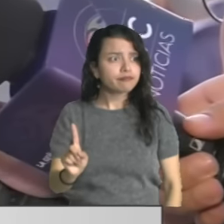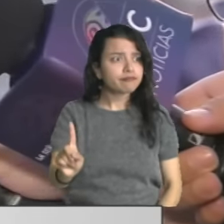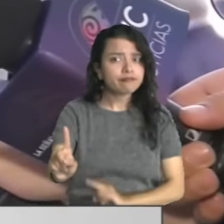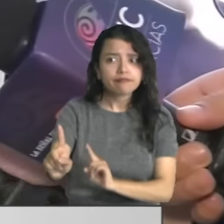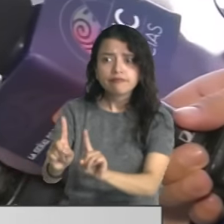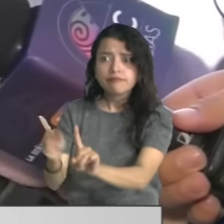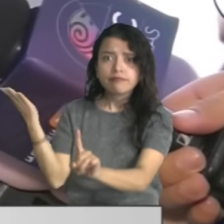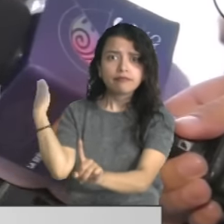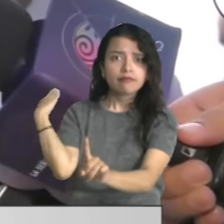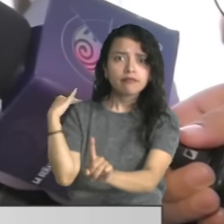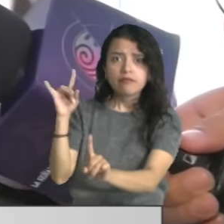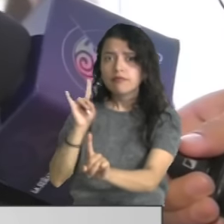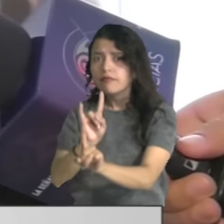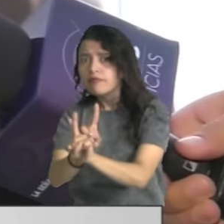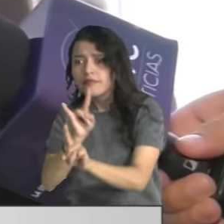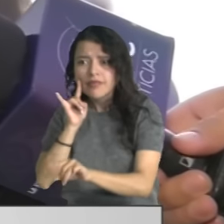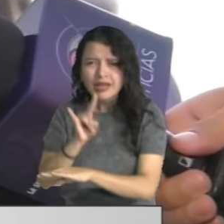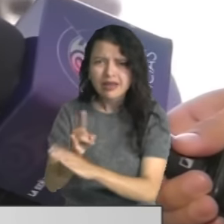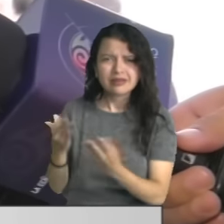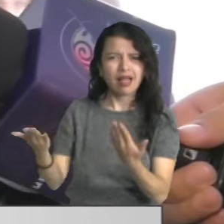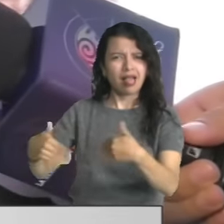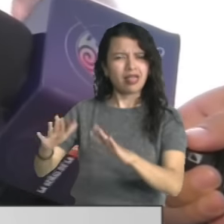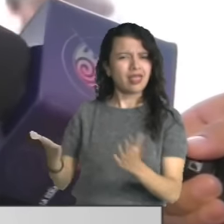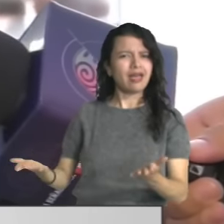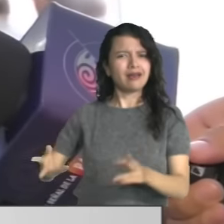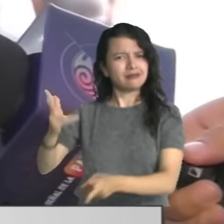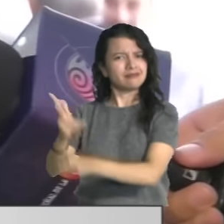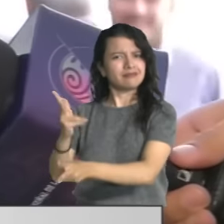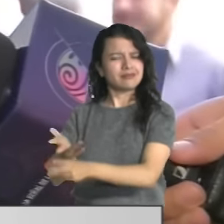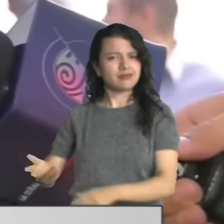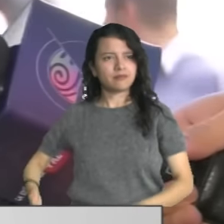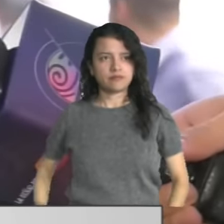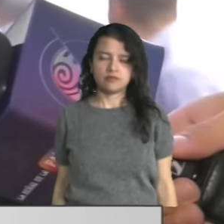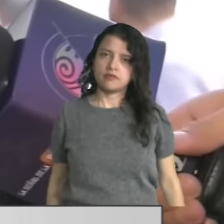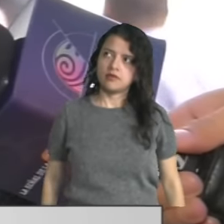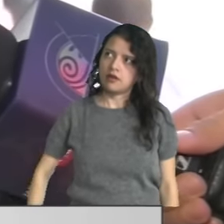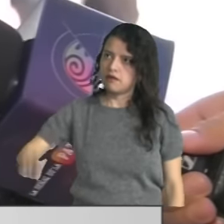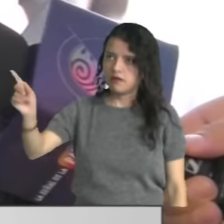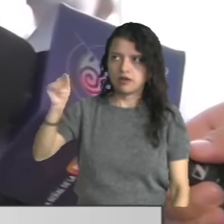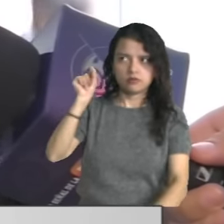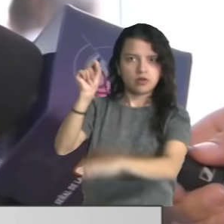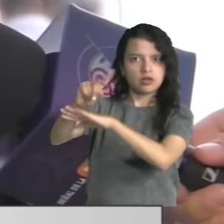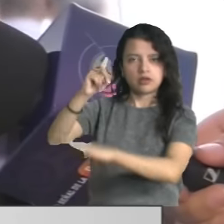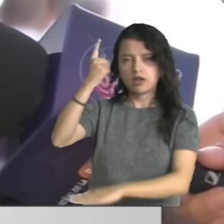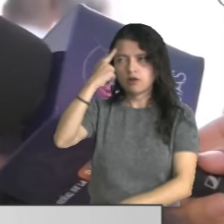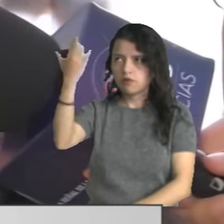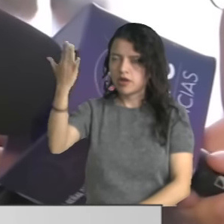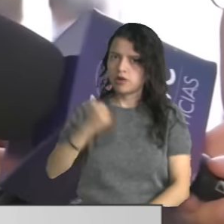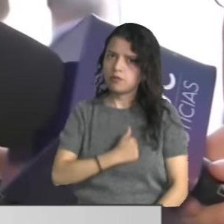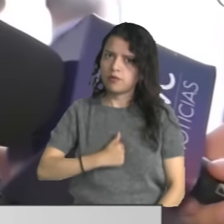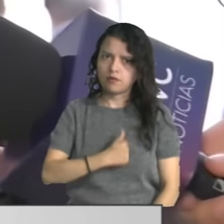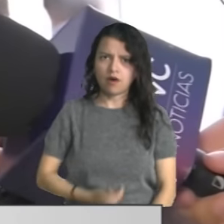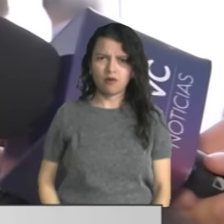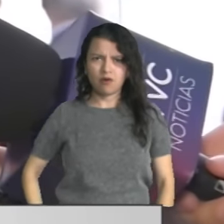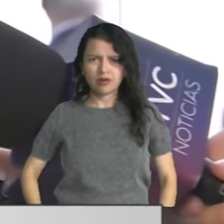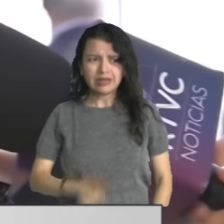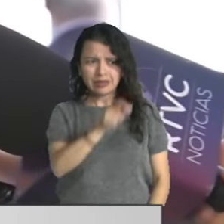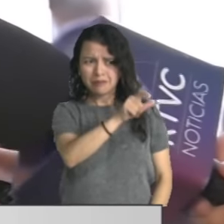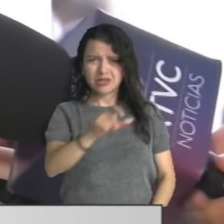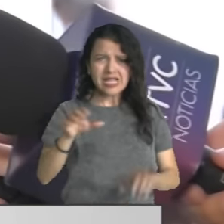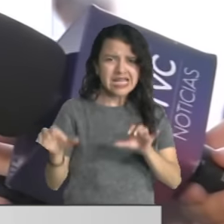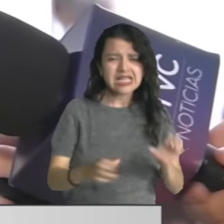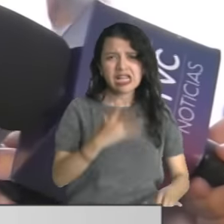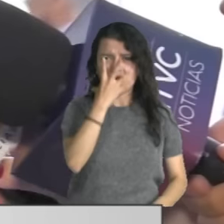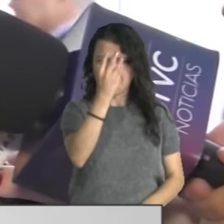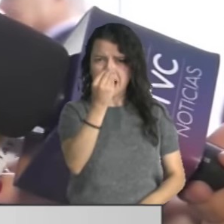de seguridad. Una crítica que le hacemos directamente al gobierno nacional, que tome medidas y que sea la justicia la encargada de determinar qué ocurrió